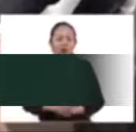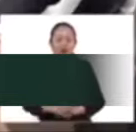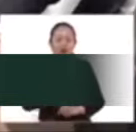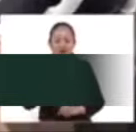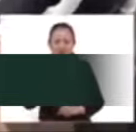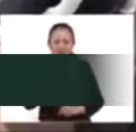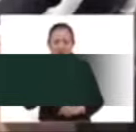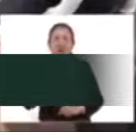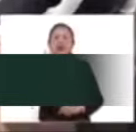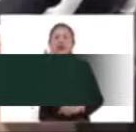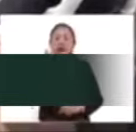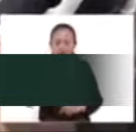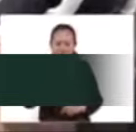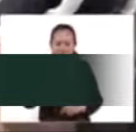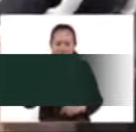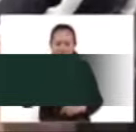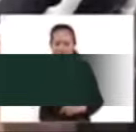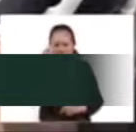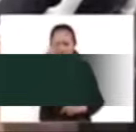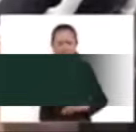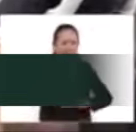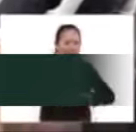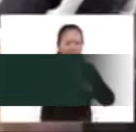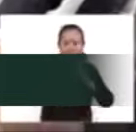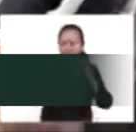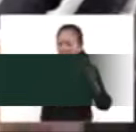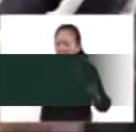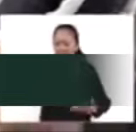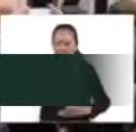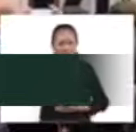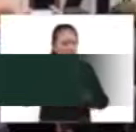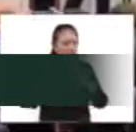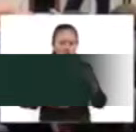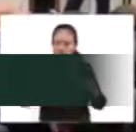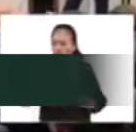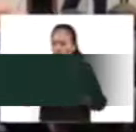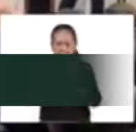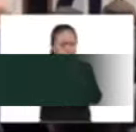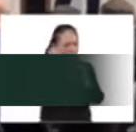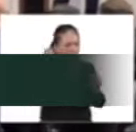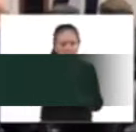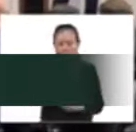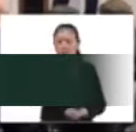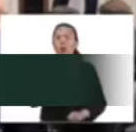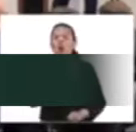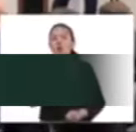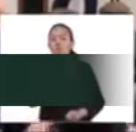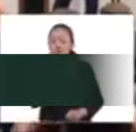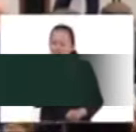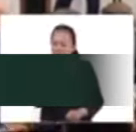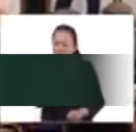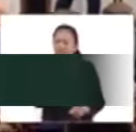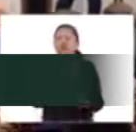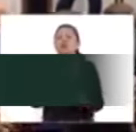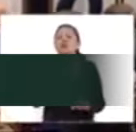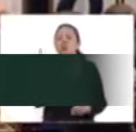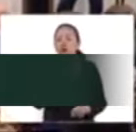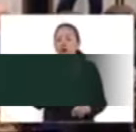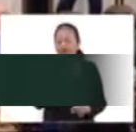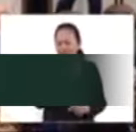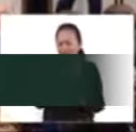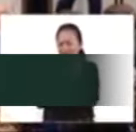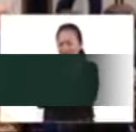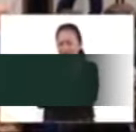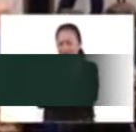en 4 años cerca de 3 mil millones de pesos que antes se fugaban de las tarifas del transporte. Dijo que